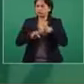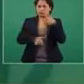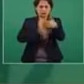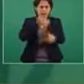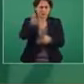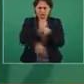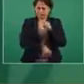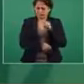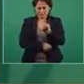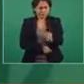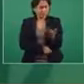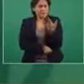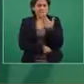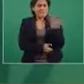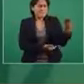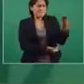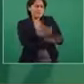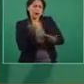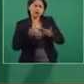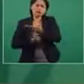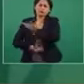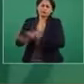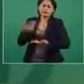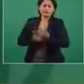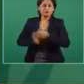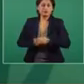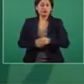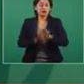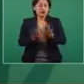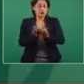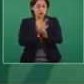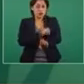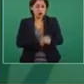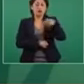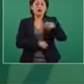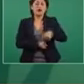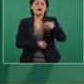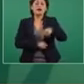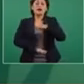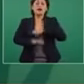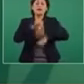los empresarios españoles, sobre todo los financieros,